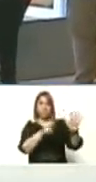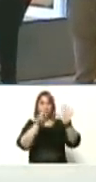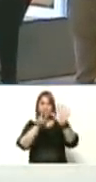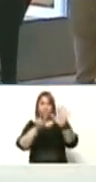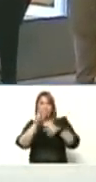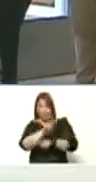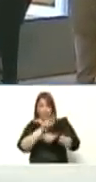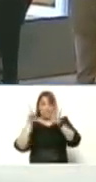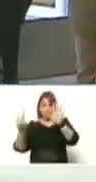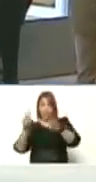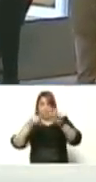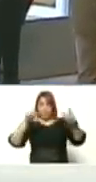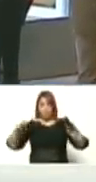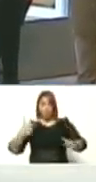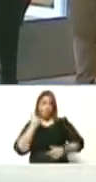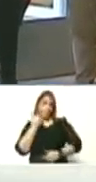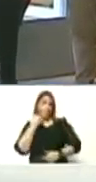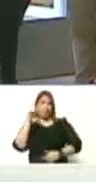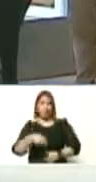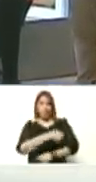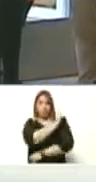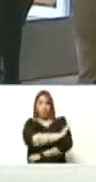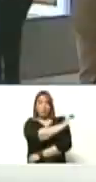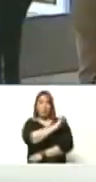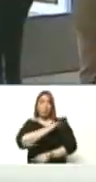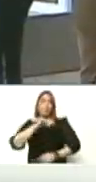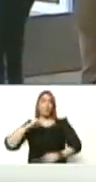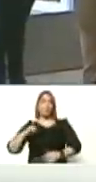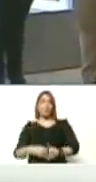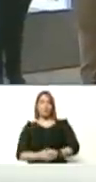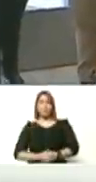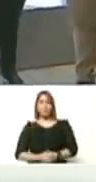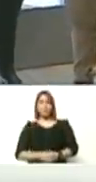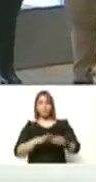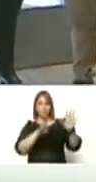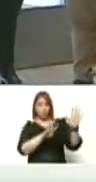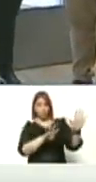1.627. En clínicas privadas,